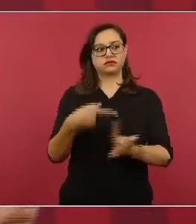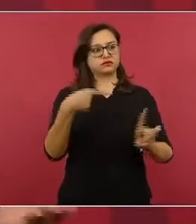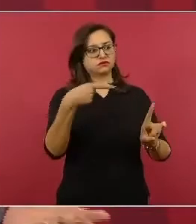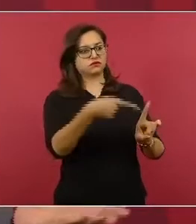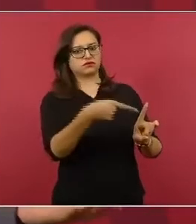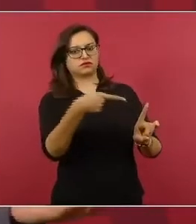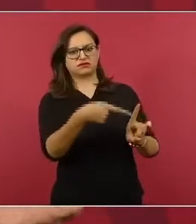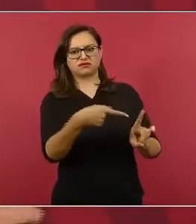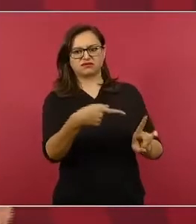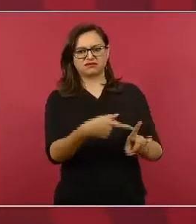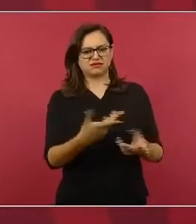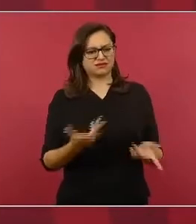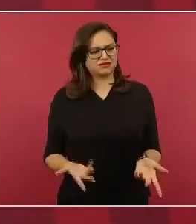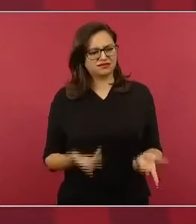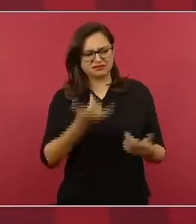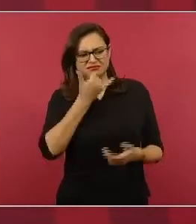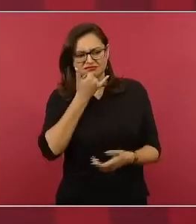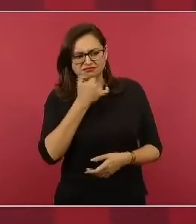¿Con qué autoridad moral?